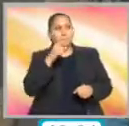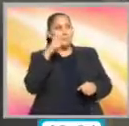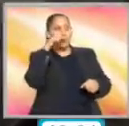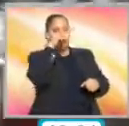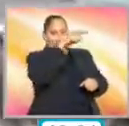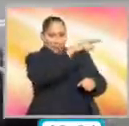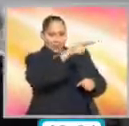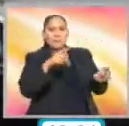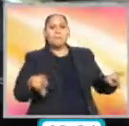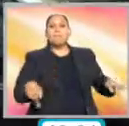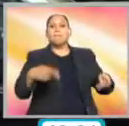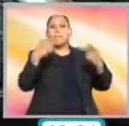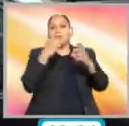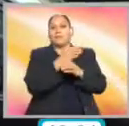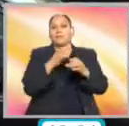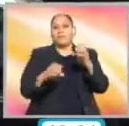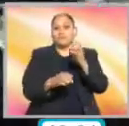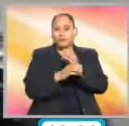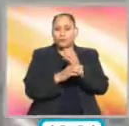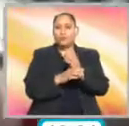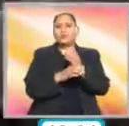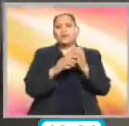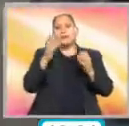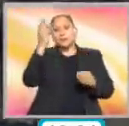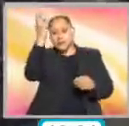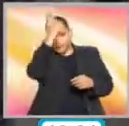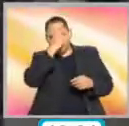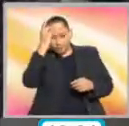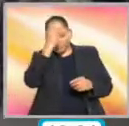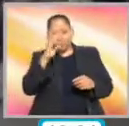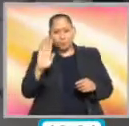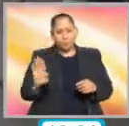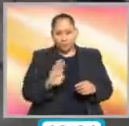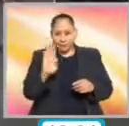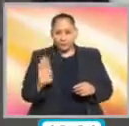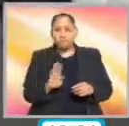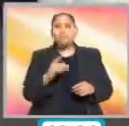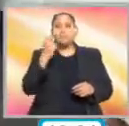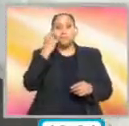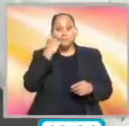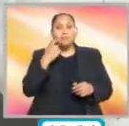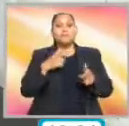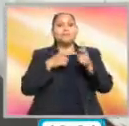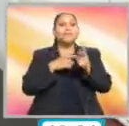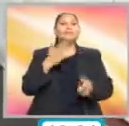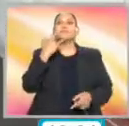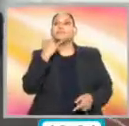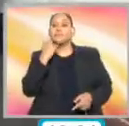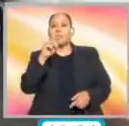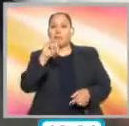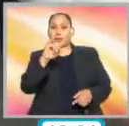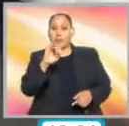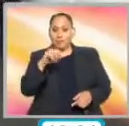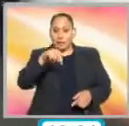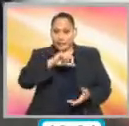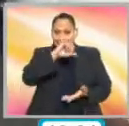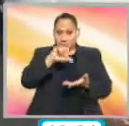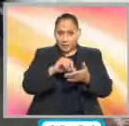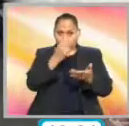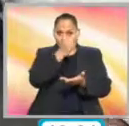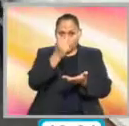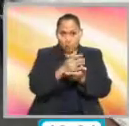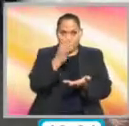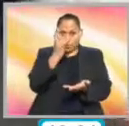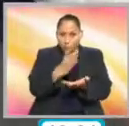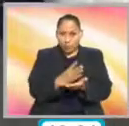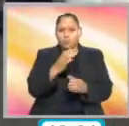una de venta de cosas esotéricas, y si vamos a seguir recorriendo, tío Alberto, para que vea que no nada más en el centro de la ciudad